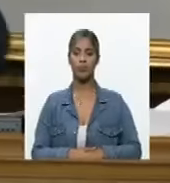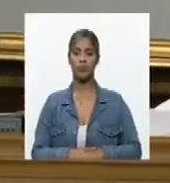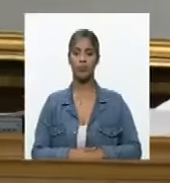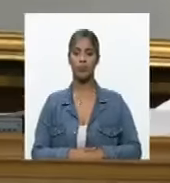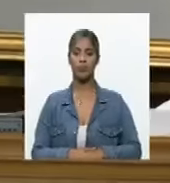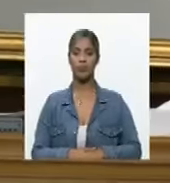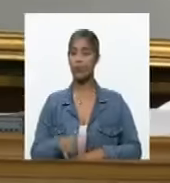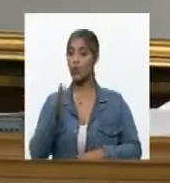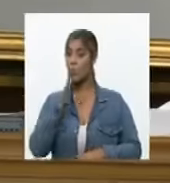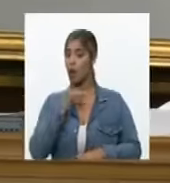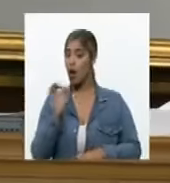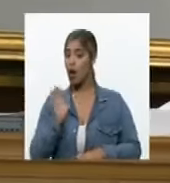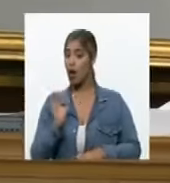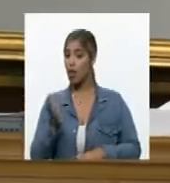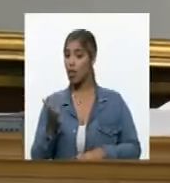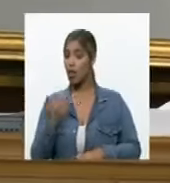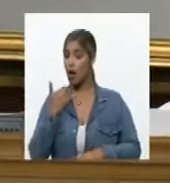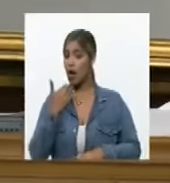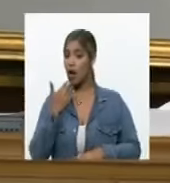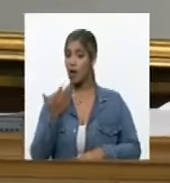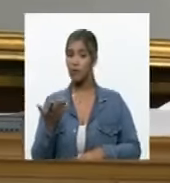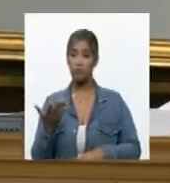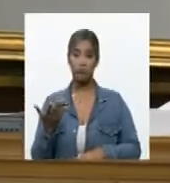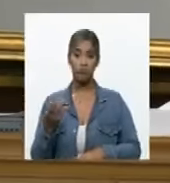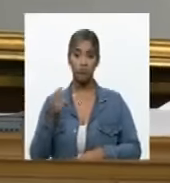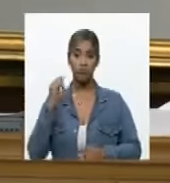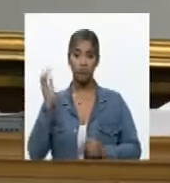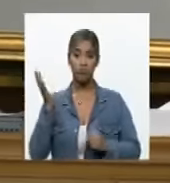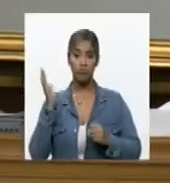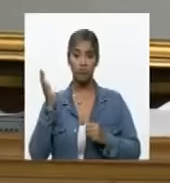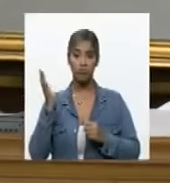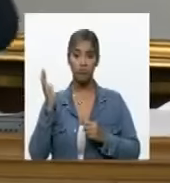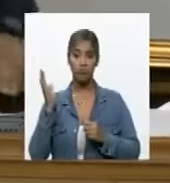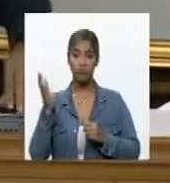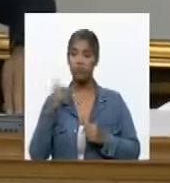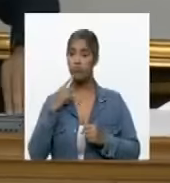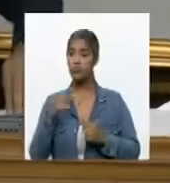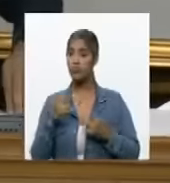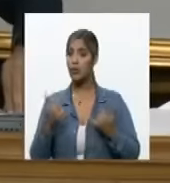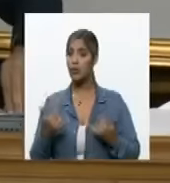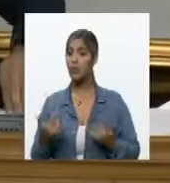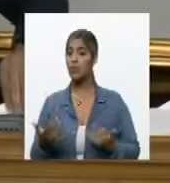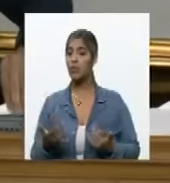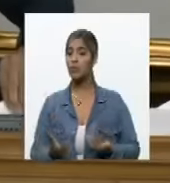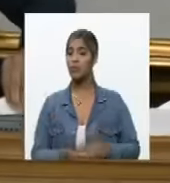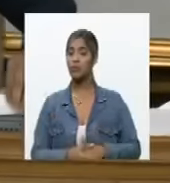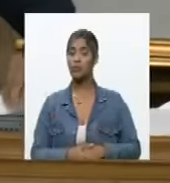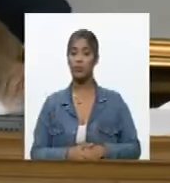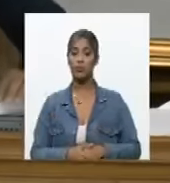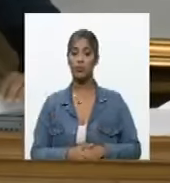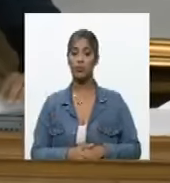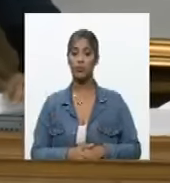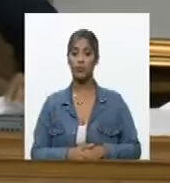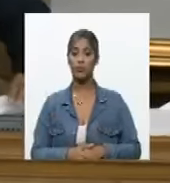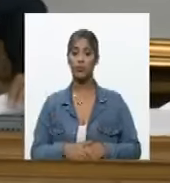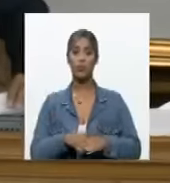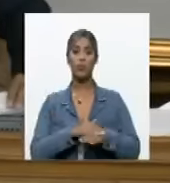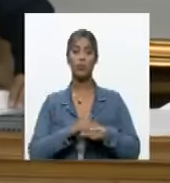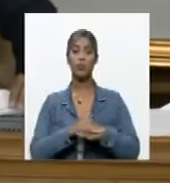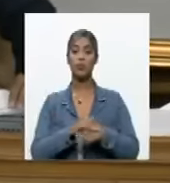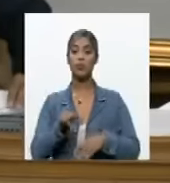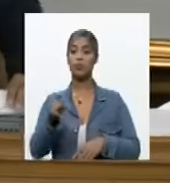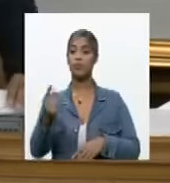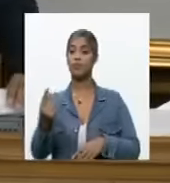No hay más nadie anotado en este punto para el derecho de palabra. Ah, disculpa.